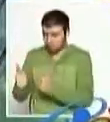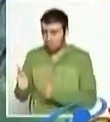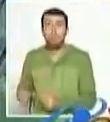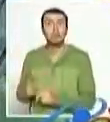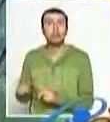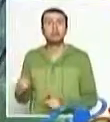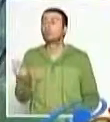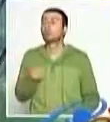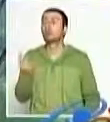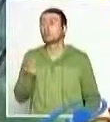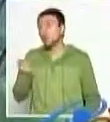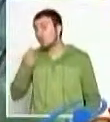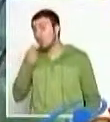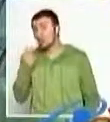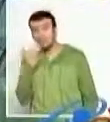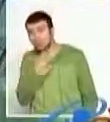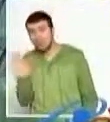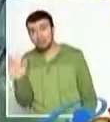la pasta.